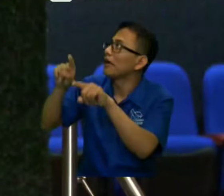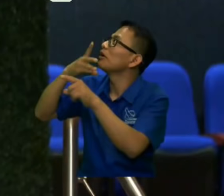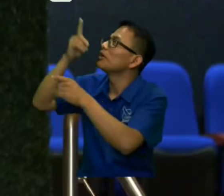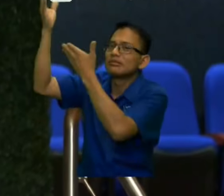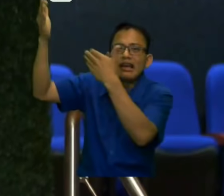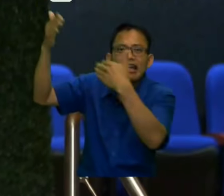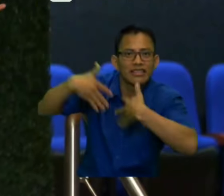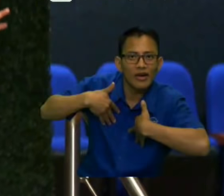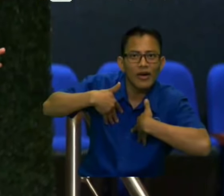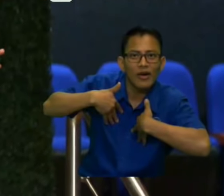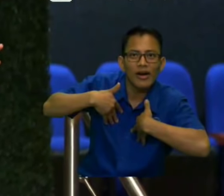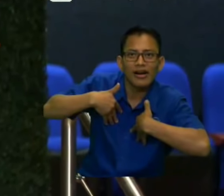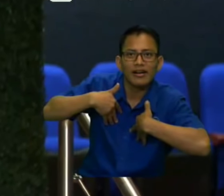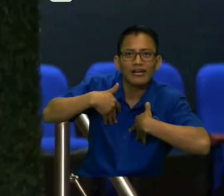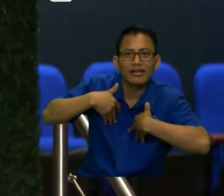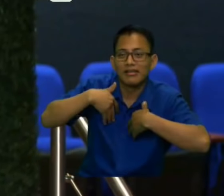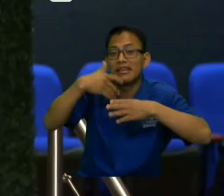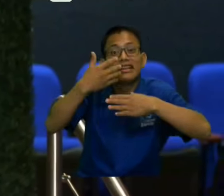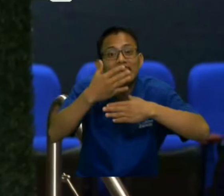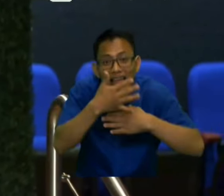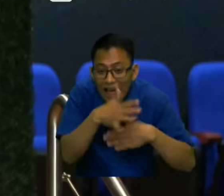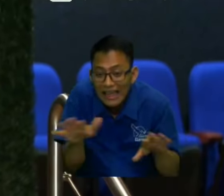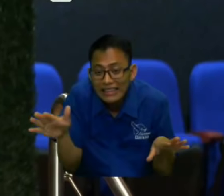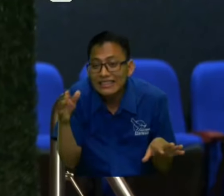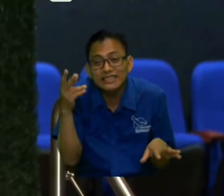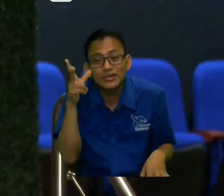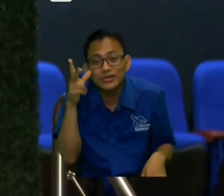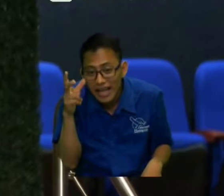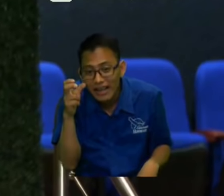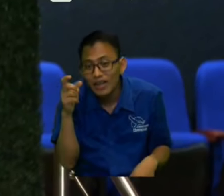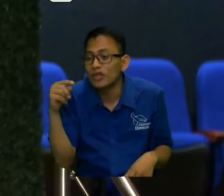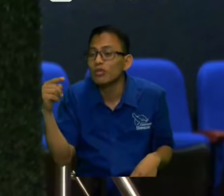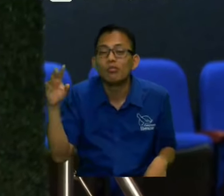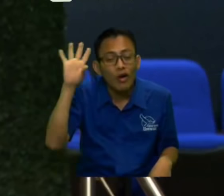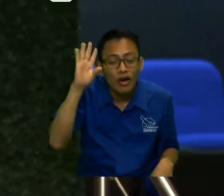Como nadie se va a dar cuenta, porque todos vamos a gritar al mismo tiempo.